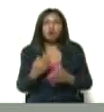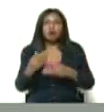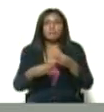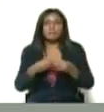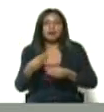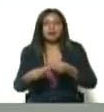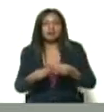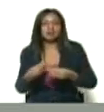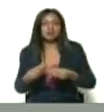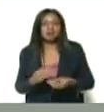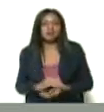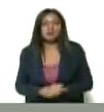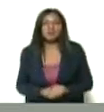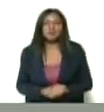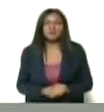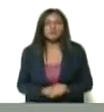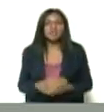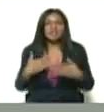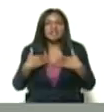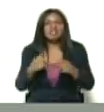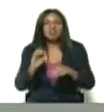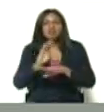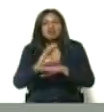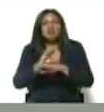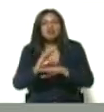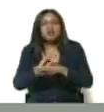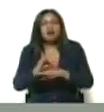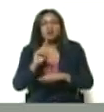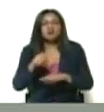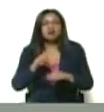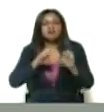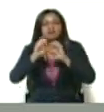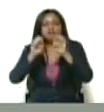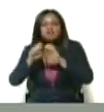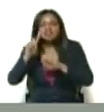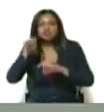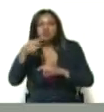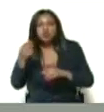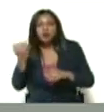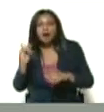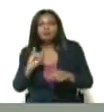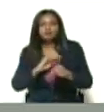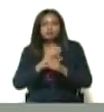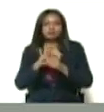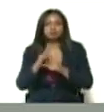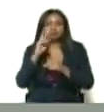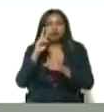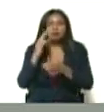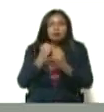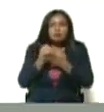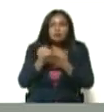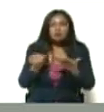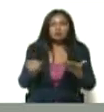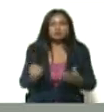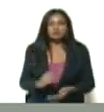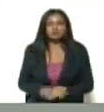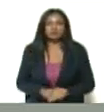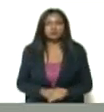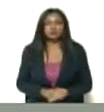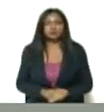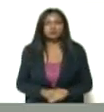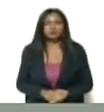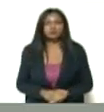generar una salud preventiva y también para diagnosticar remotamente, ¿hacia dónde nos puede